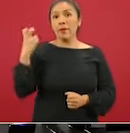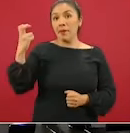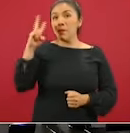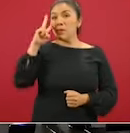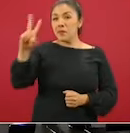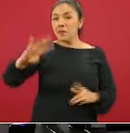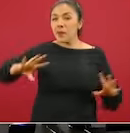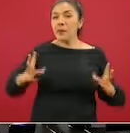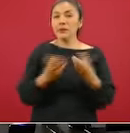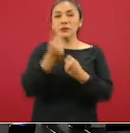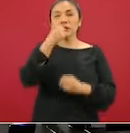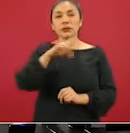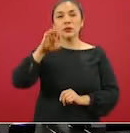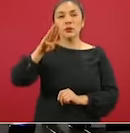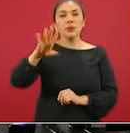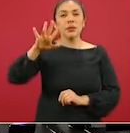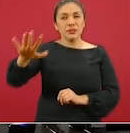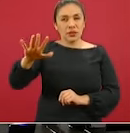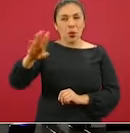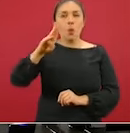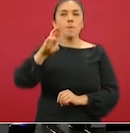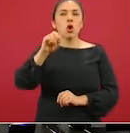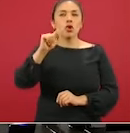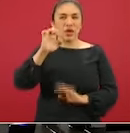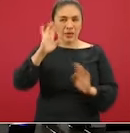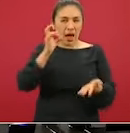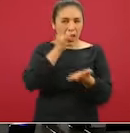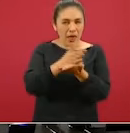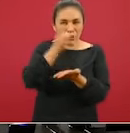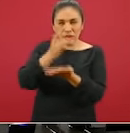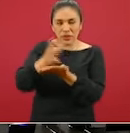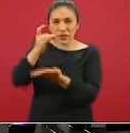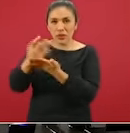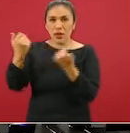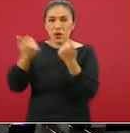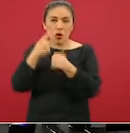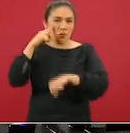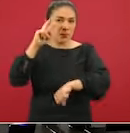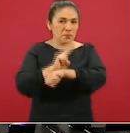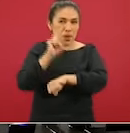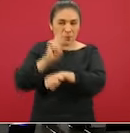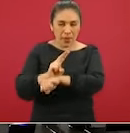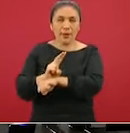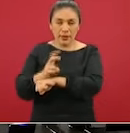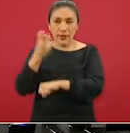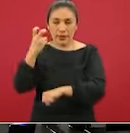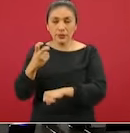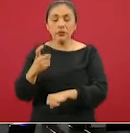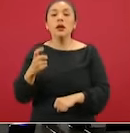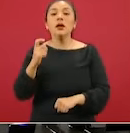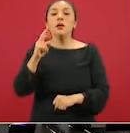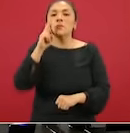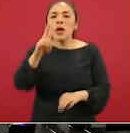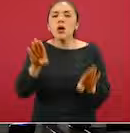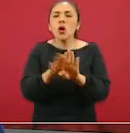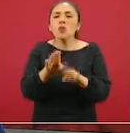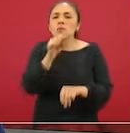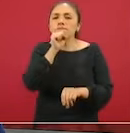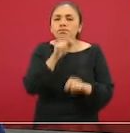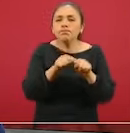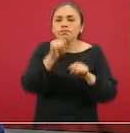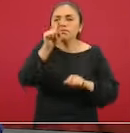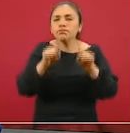estos 195 brotes identificados a través de la vigilancia basada en eventos, su distribución